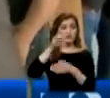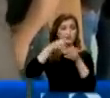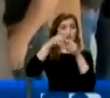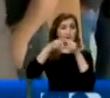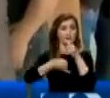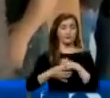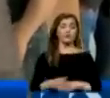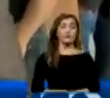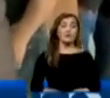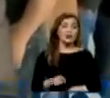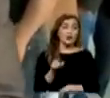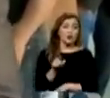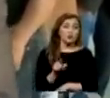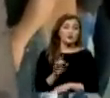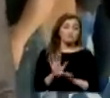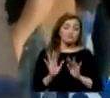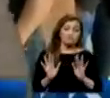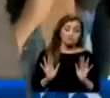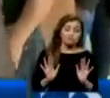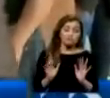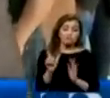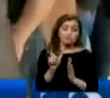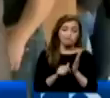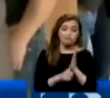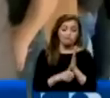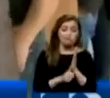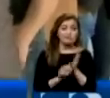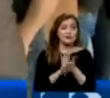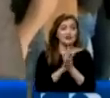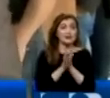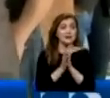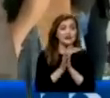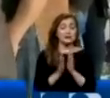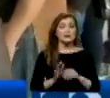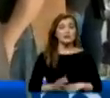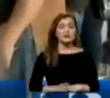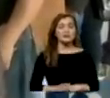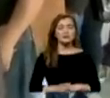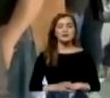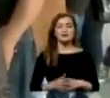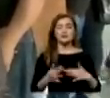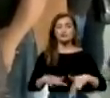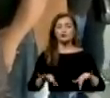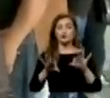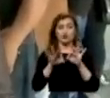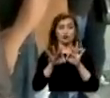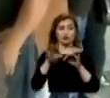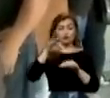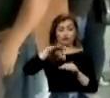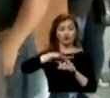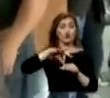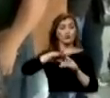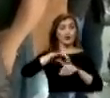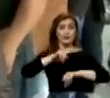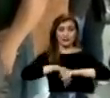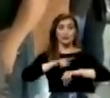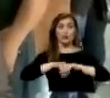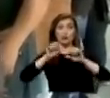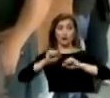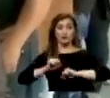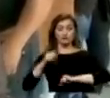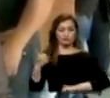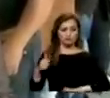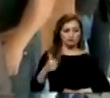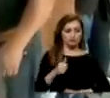$39.40. Así que si usted no tiene el documento personal, esta cédula de identidad importante para sufragar, aún tiene tiempo para venir acá